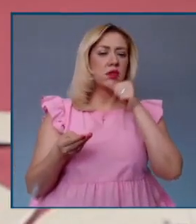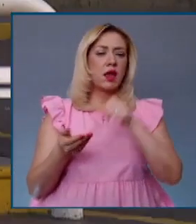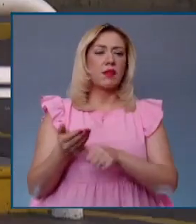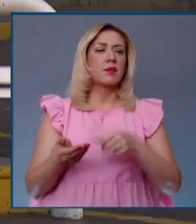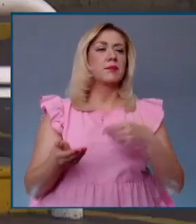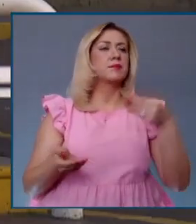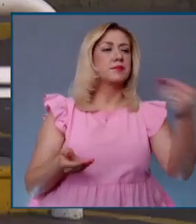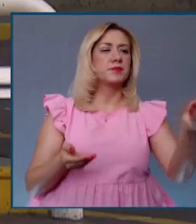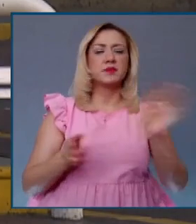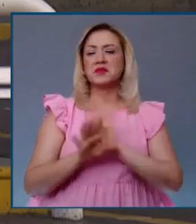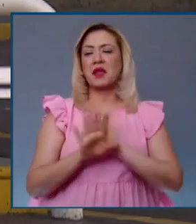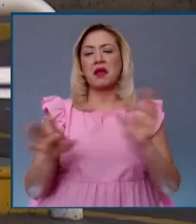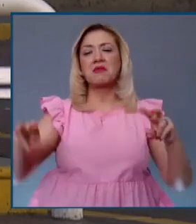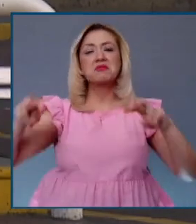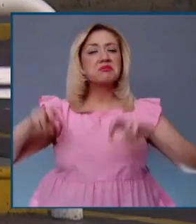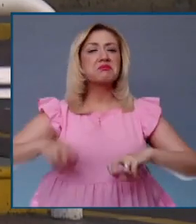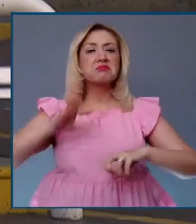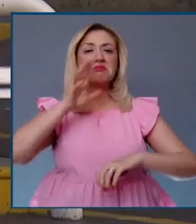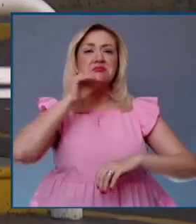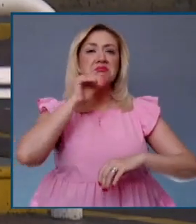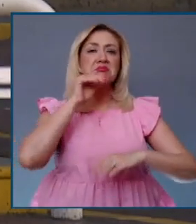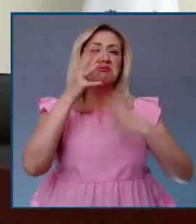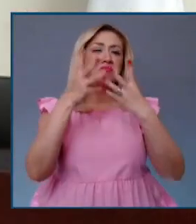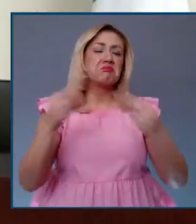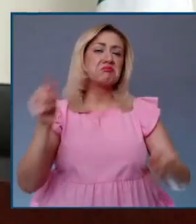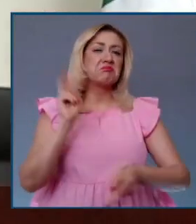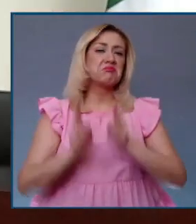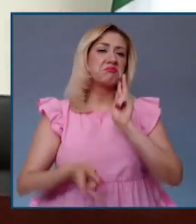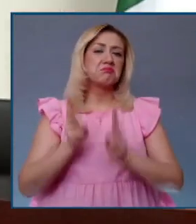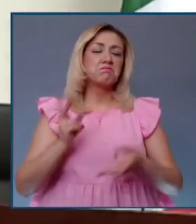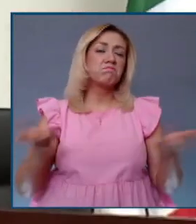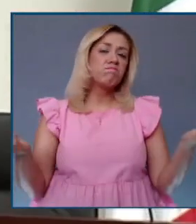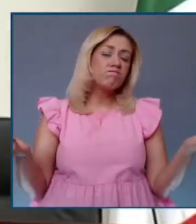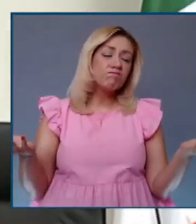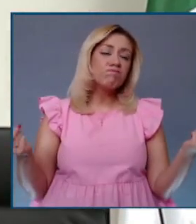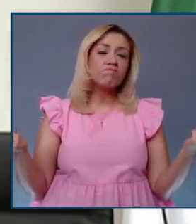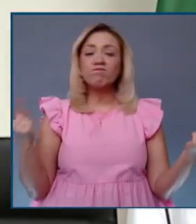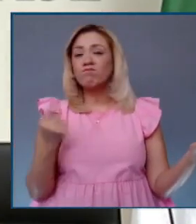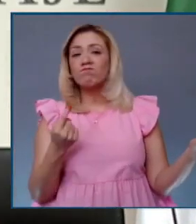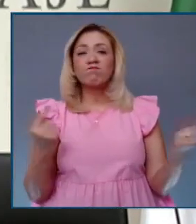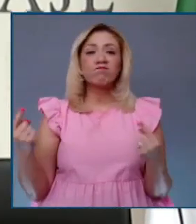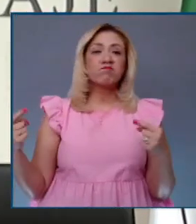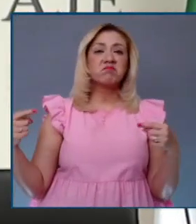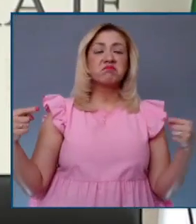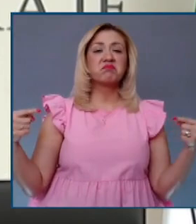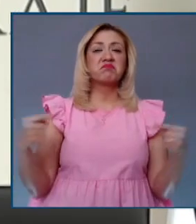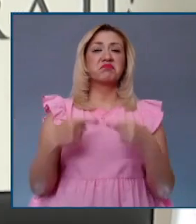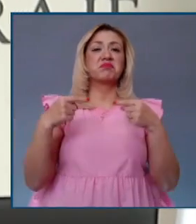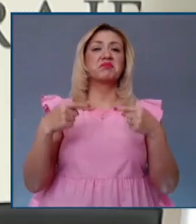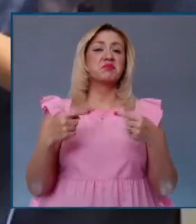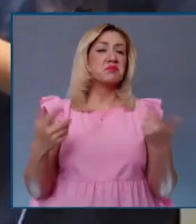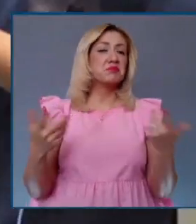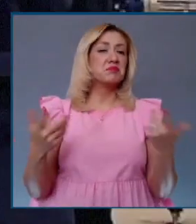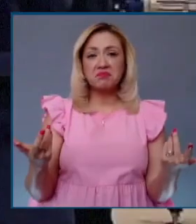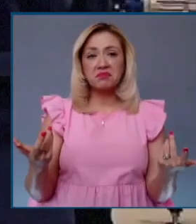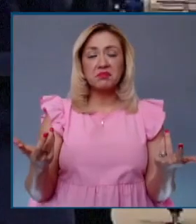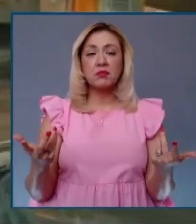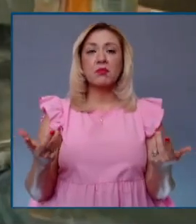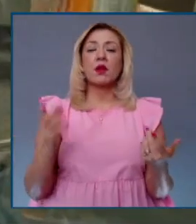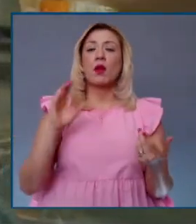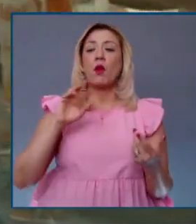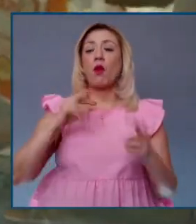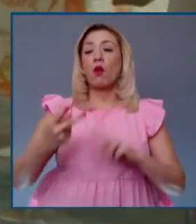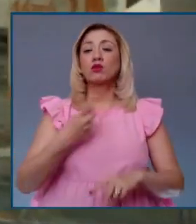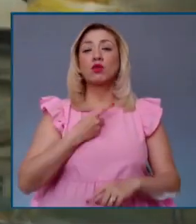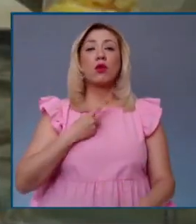conciliación prejudicial es la que acredita que las partes no llegaron a un acuerdo o bien cuando solo acude el solicitante, pero no la empresa